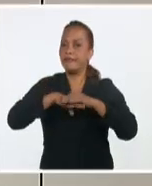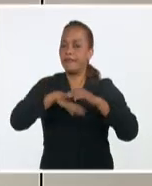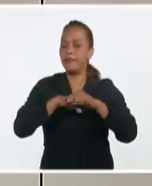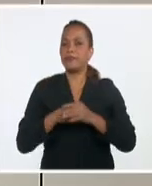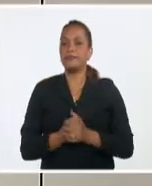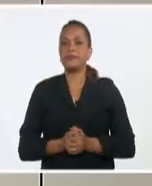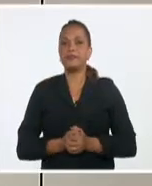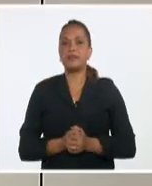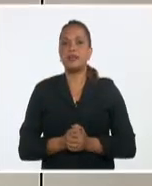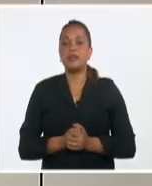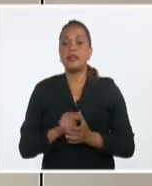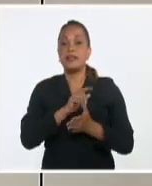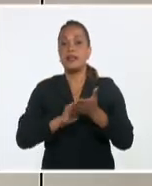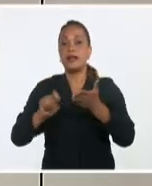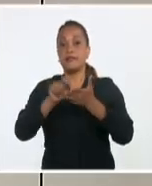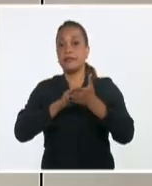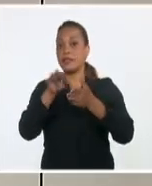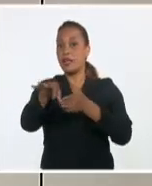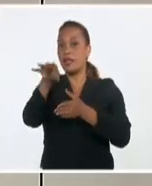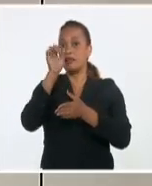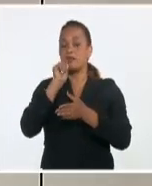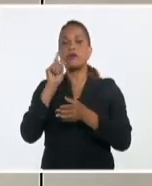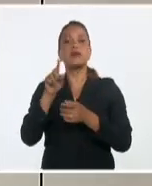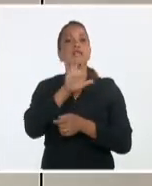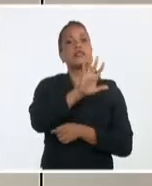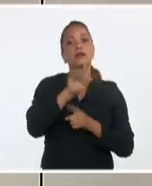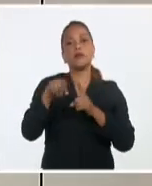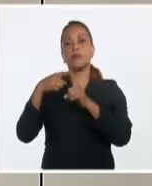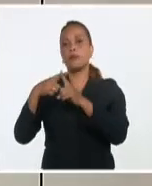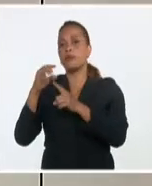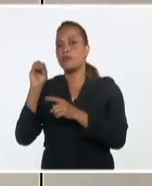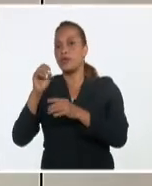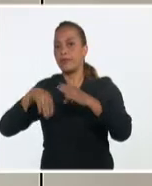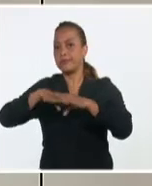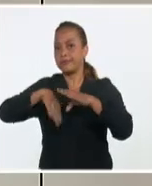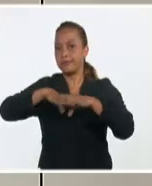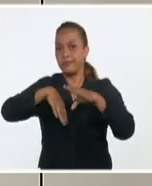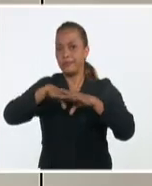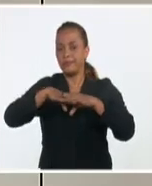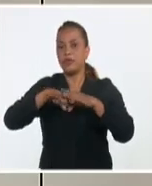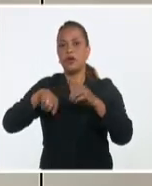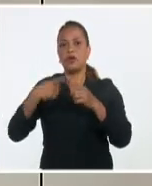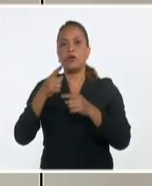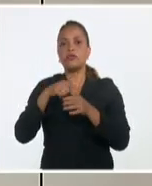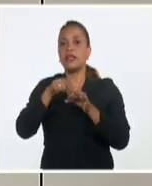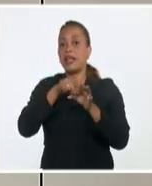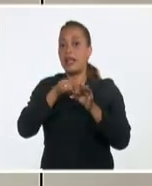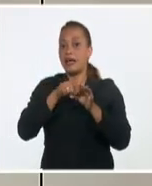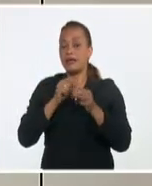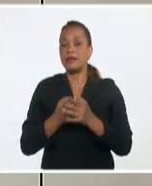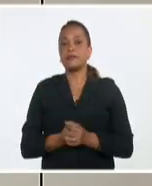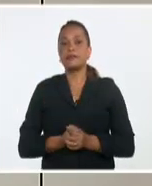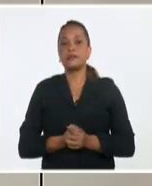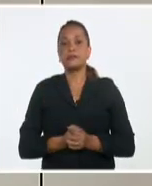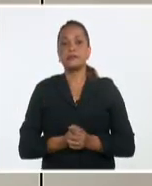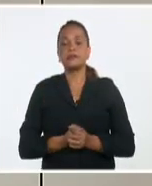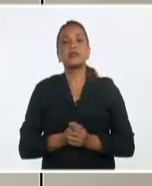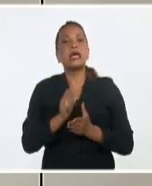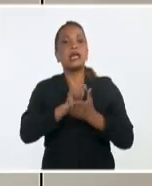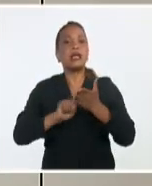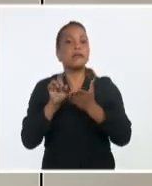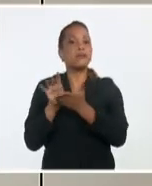La selección cubana de fútbol se impuso 5-0 ante su similar de Islas Vírgenes Británicas en partido correspondiente a las